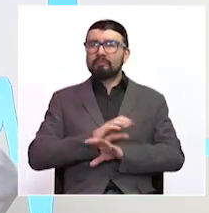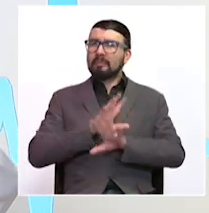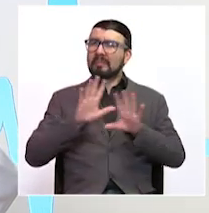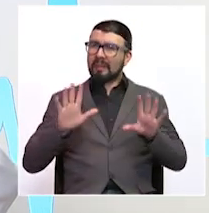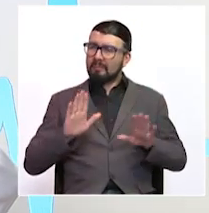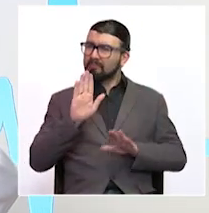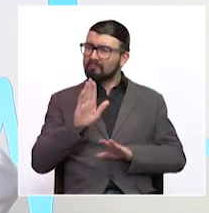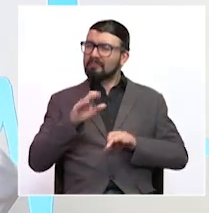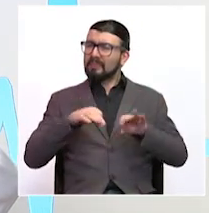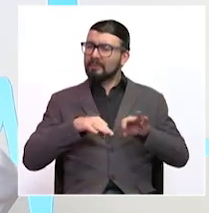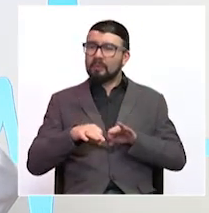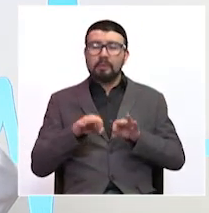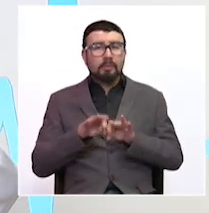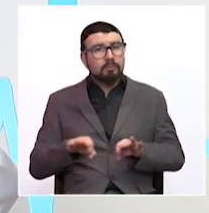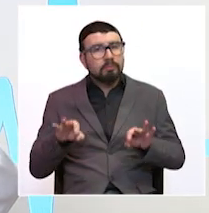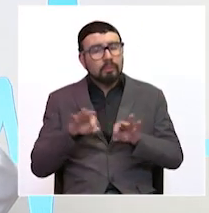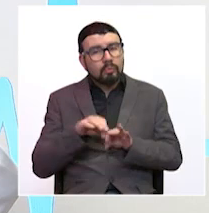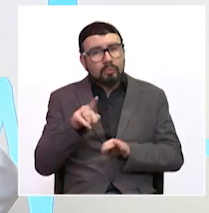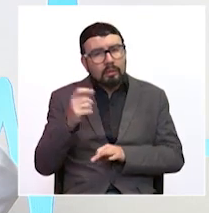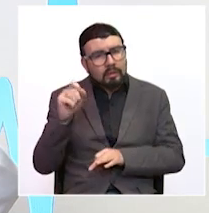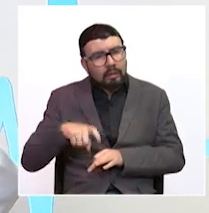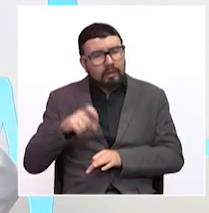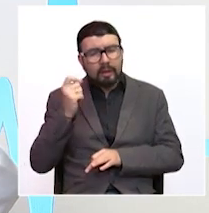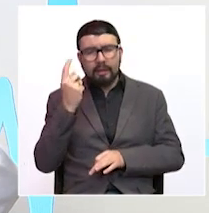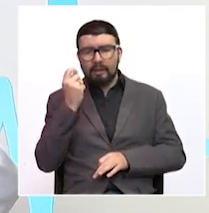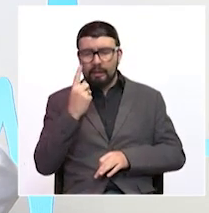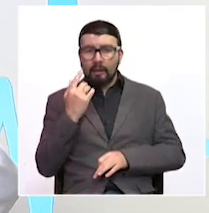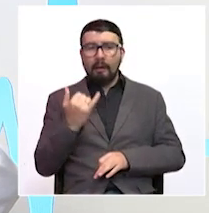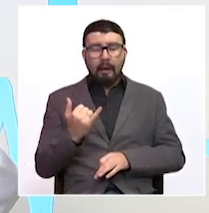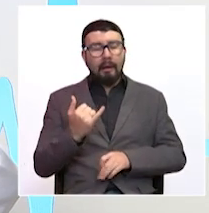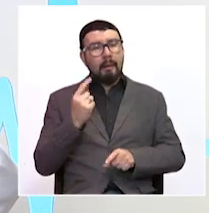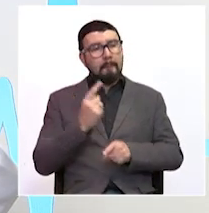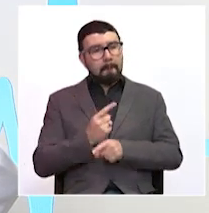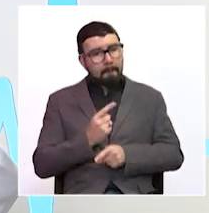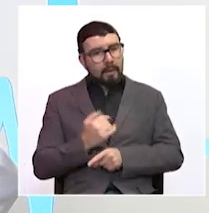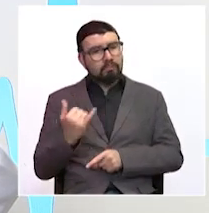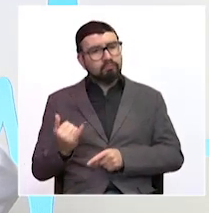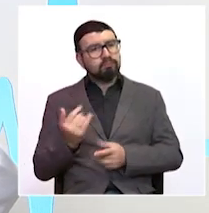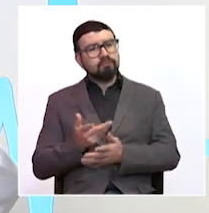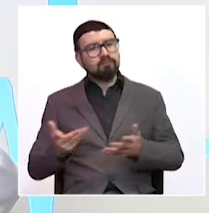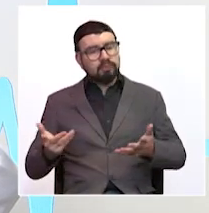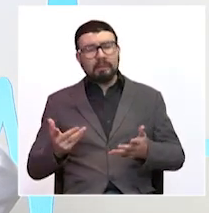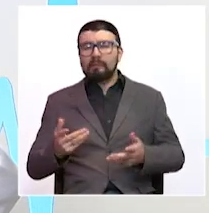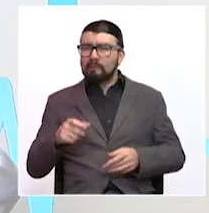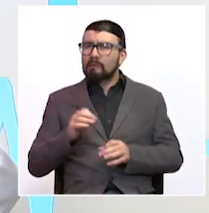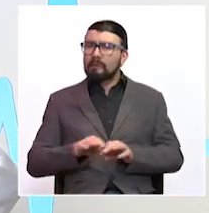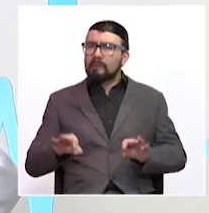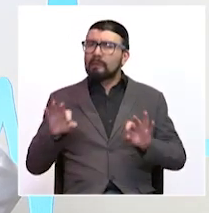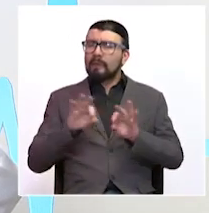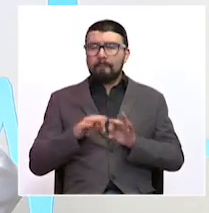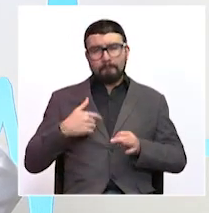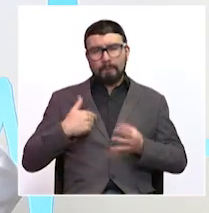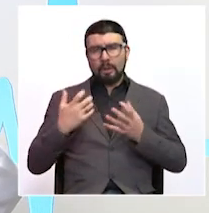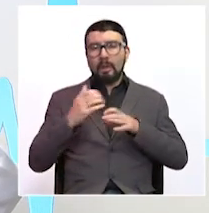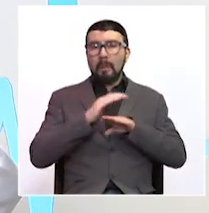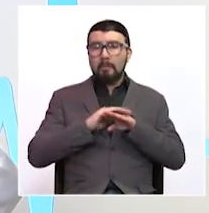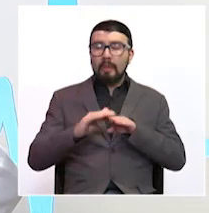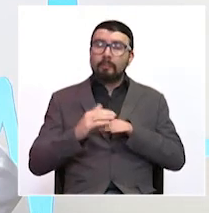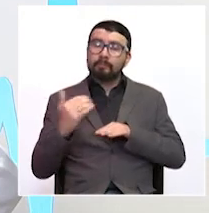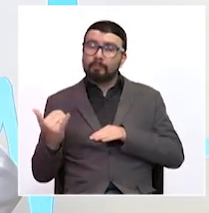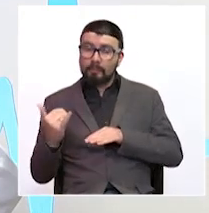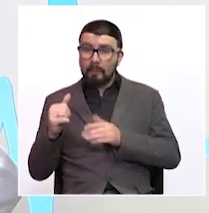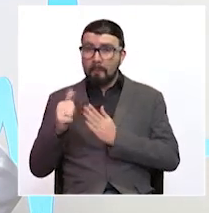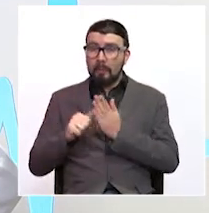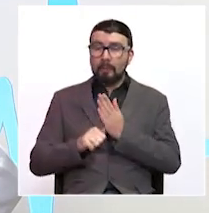nosotros podamos entender y ampliar todo este concepto de esta nota quiero invitar a las personas con el programa doctor roja acerca a tu